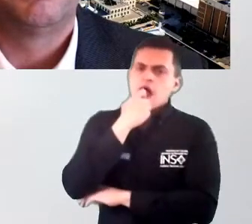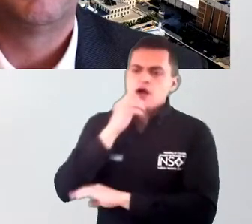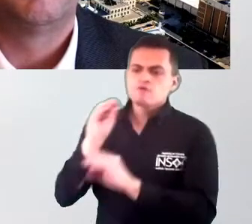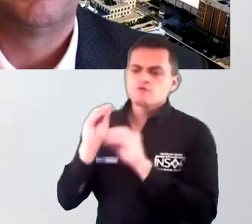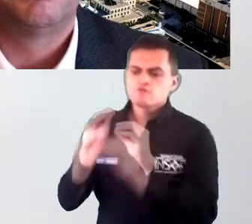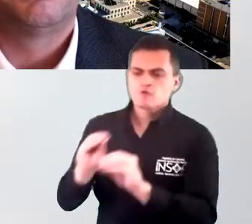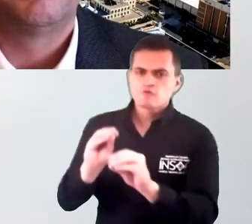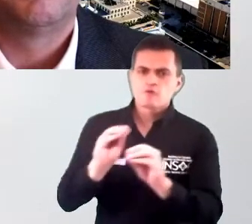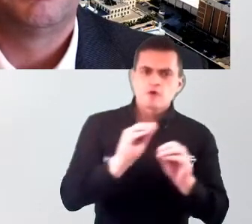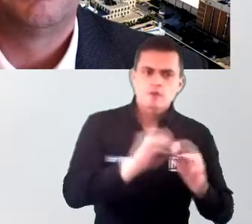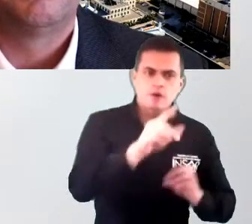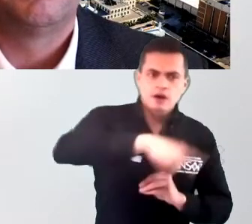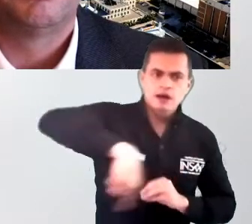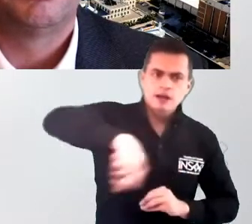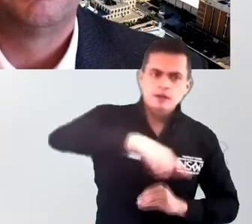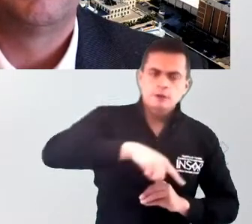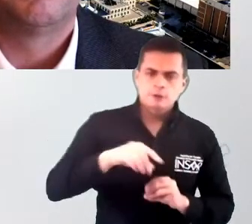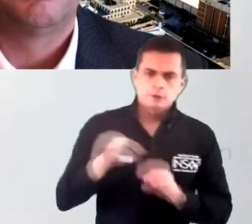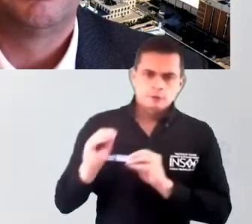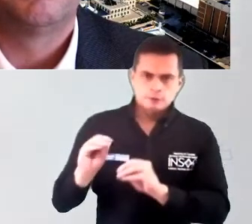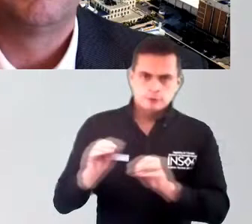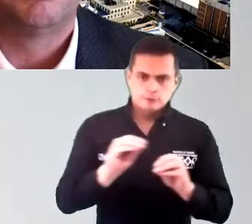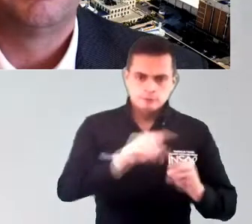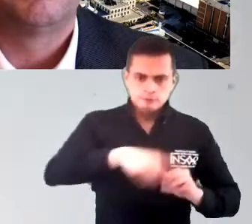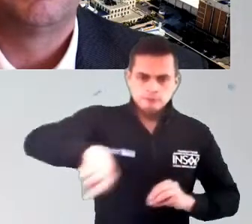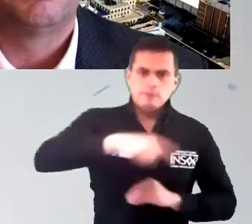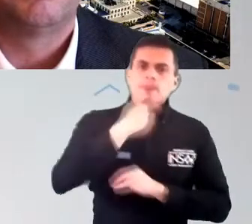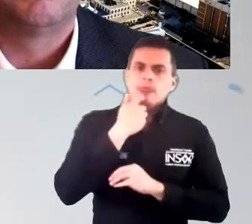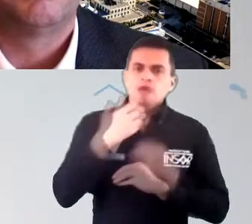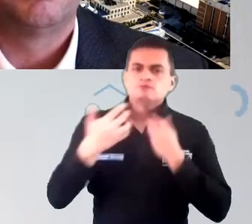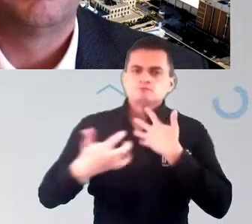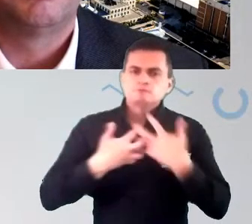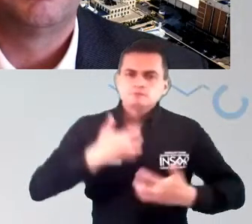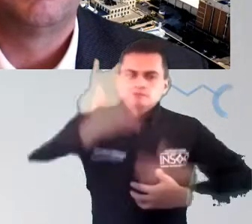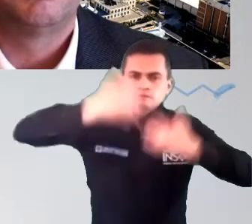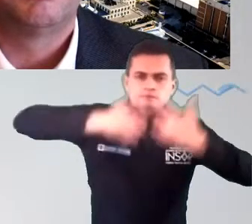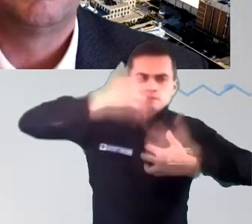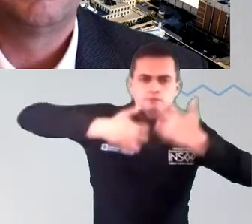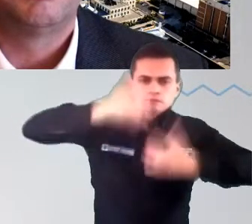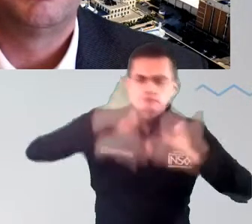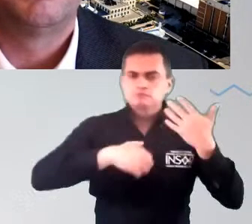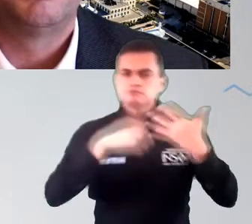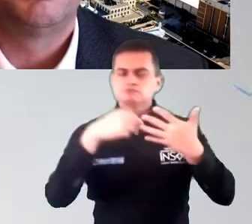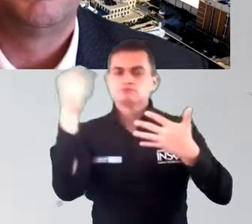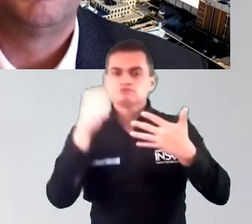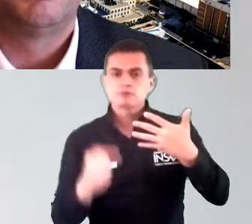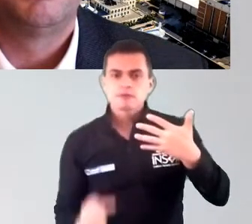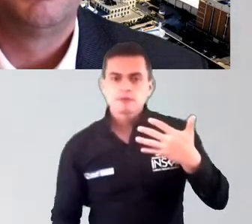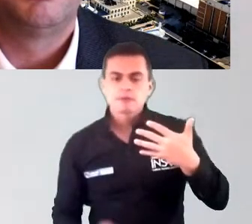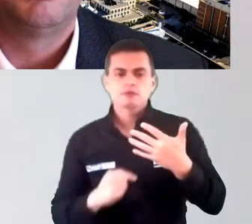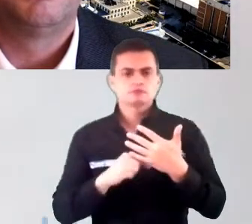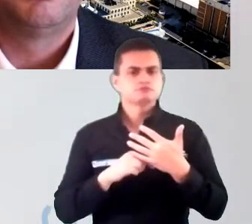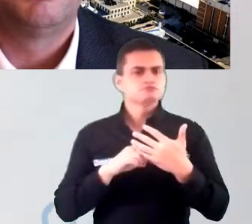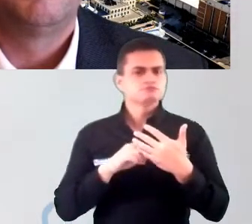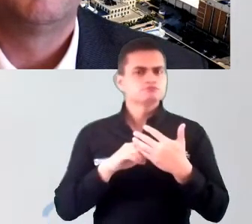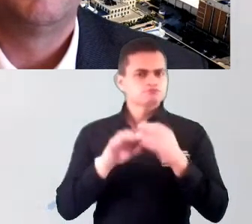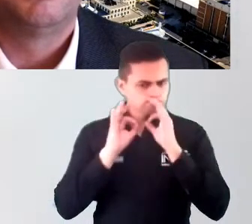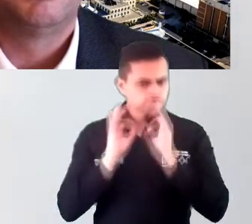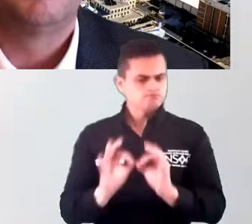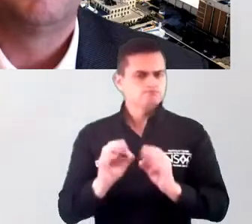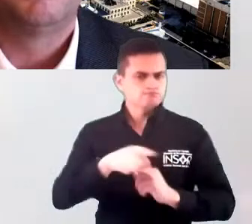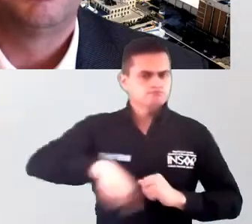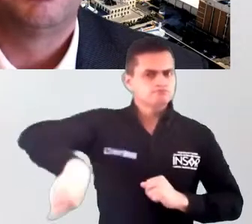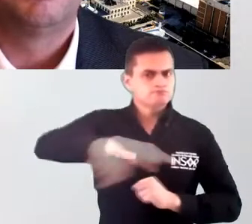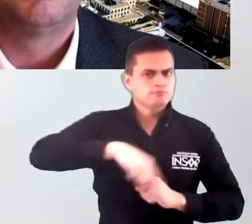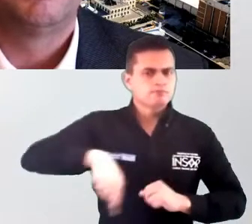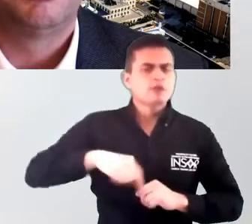distintos tipos de sistemas de evaluación, muchos de ellos objetivos, logren